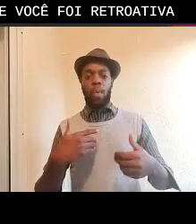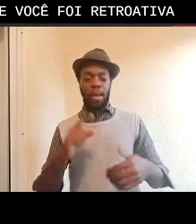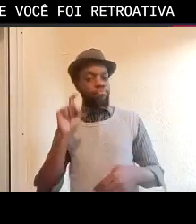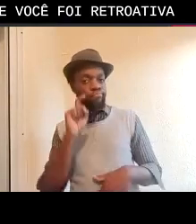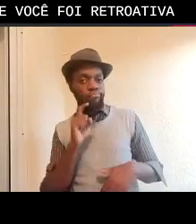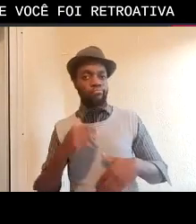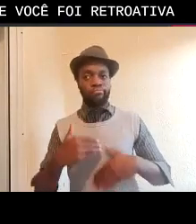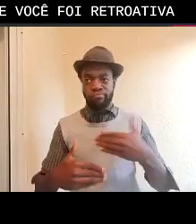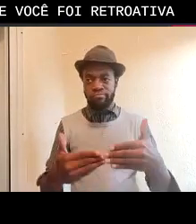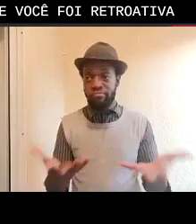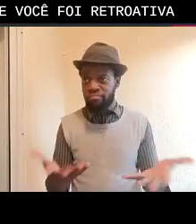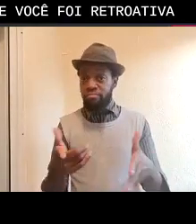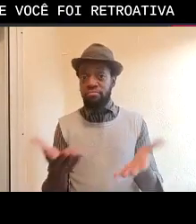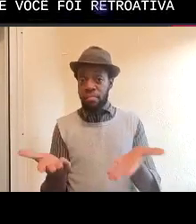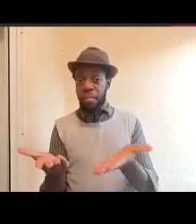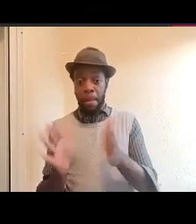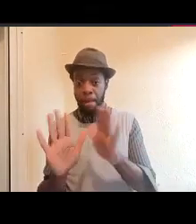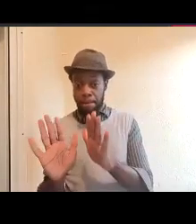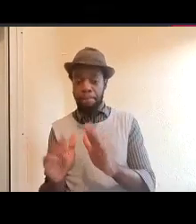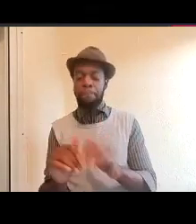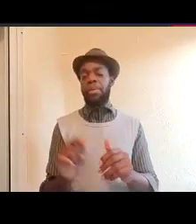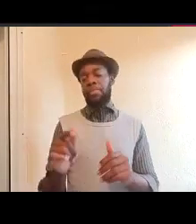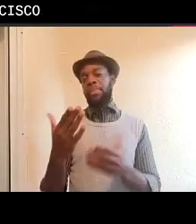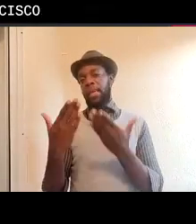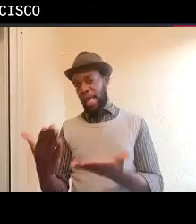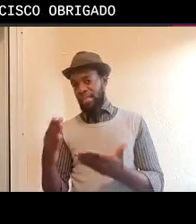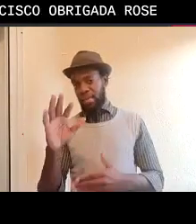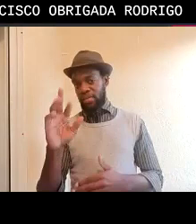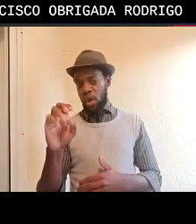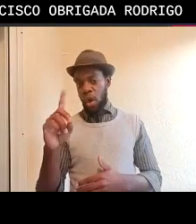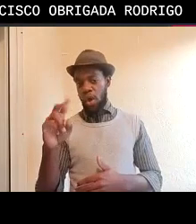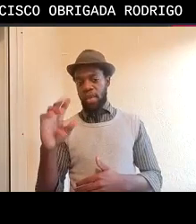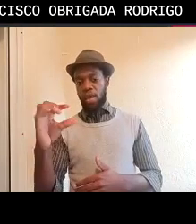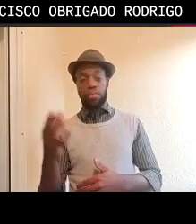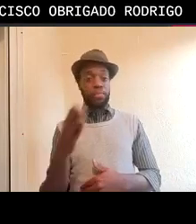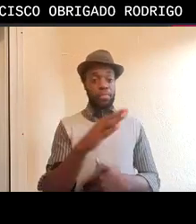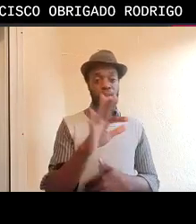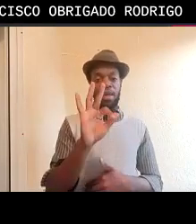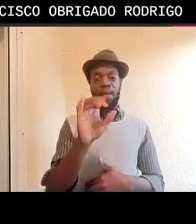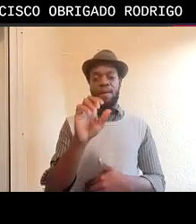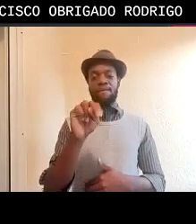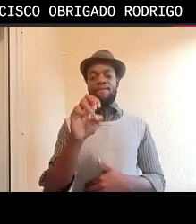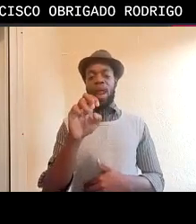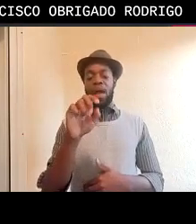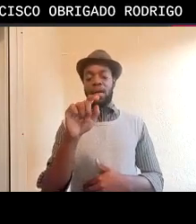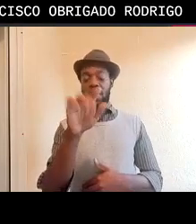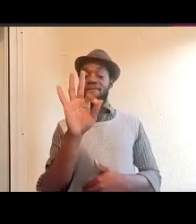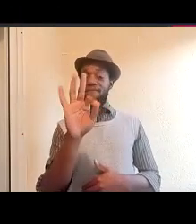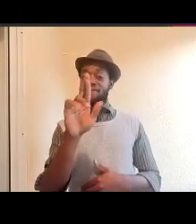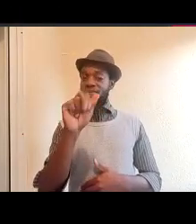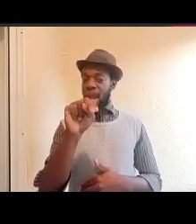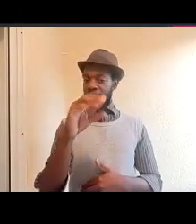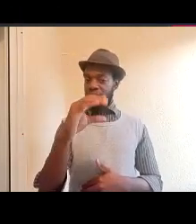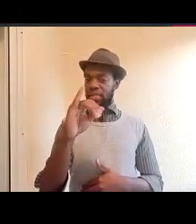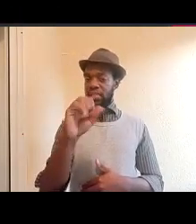Bueno, qué bien. Francisco Guevara. Gracias, Rodrigo. Sí, bueno, en Ecuador, si bien es cierto,